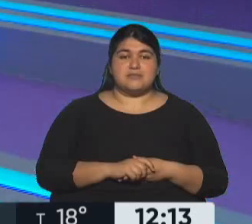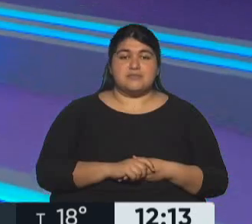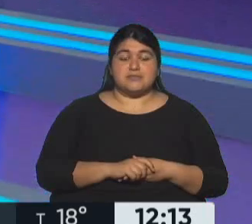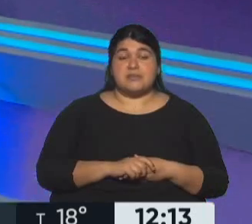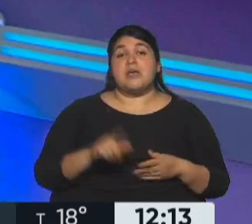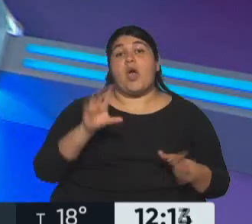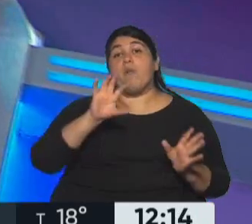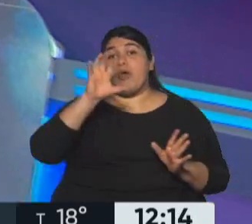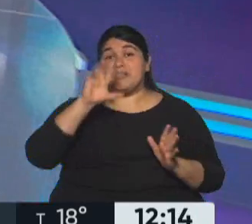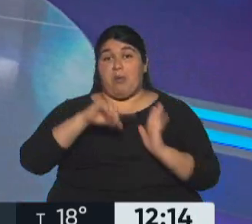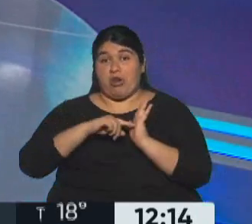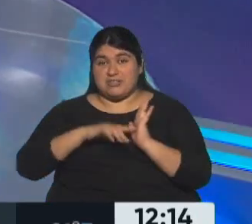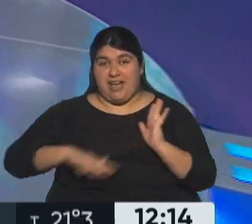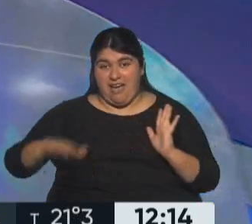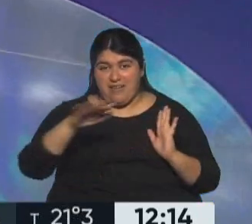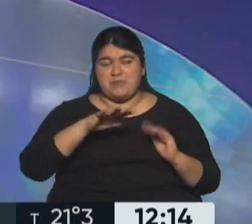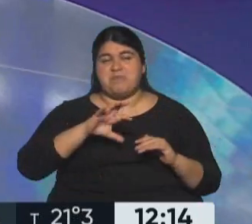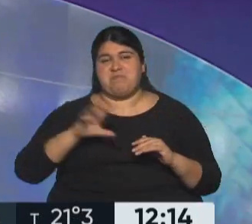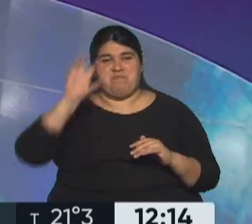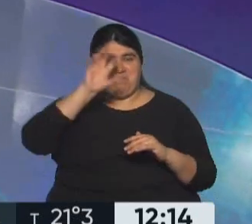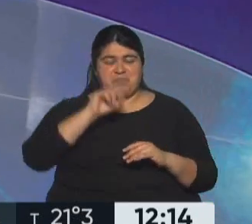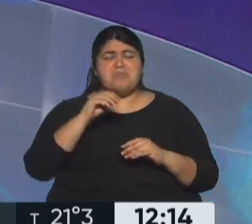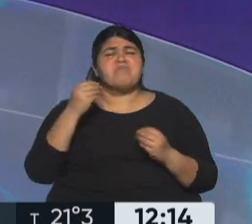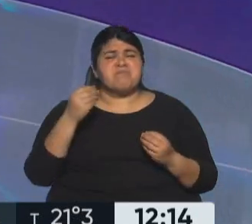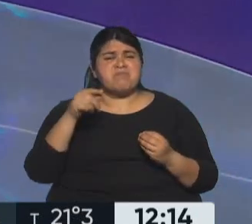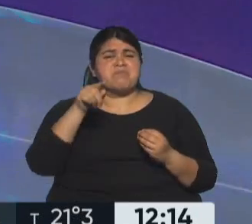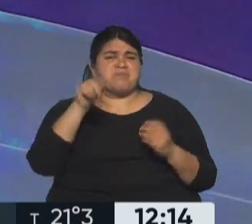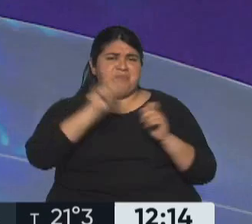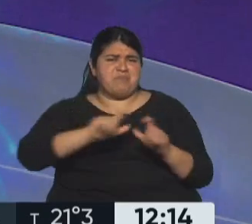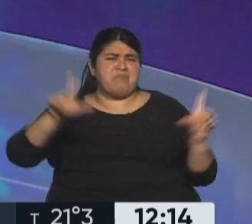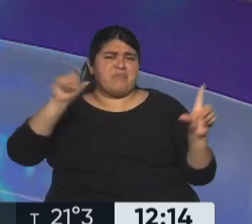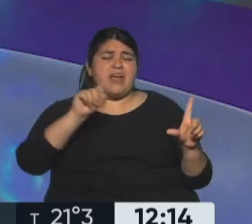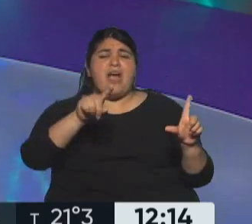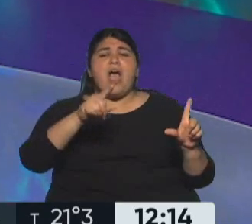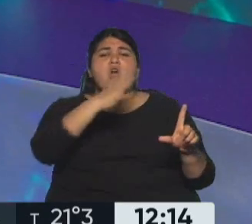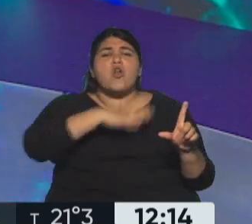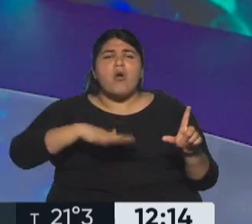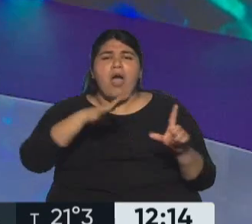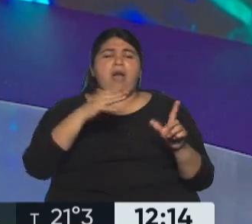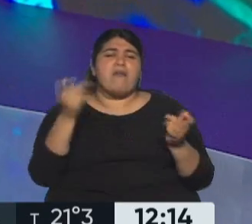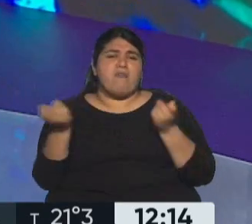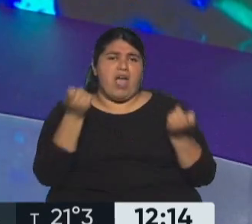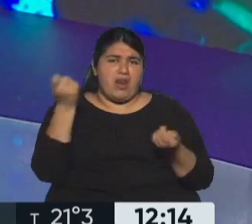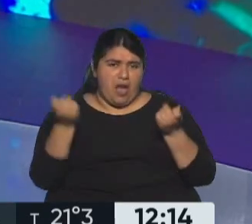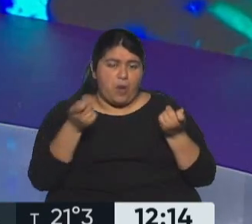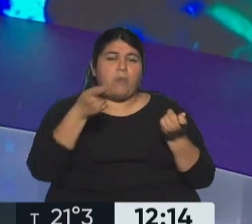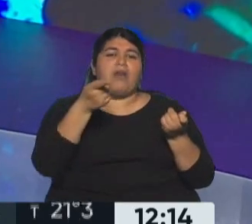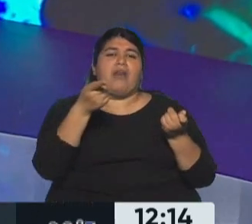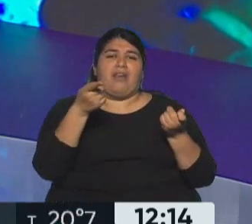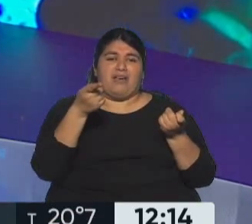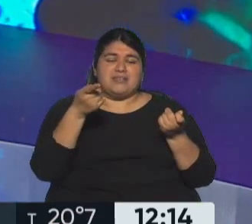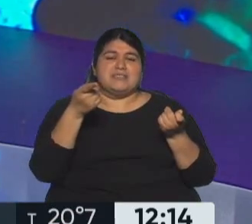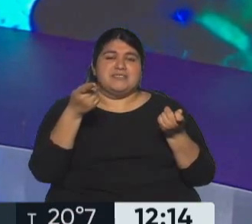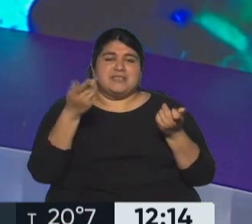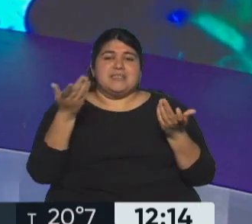Nos quedamos a la provincia de Buenos Aires ahora, lo decíamos allí en esta placa, la apertura de locales bailables justamente en territorio